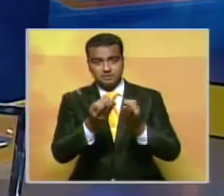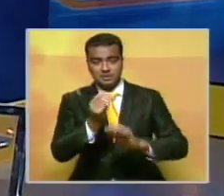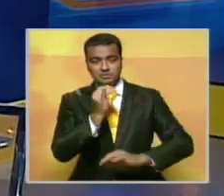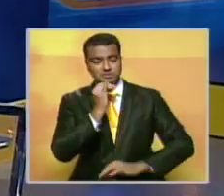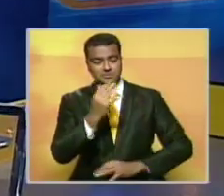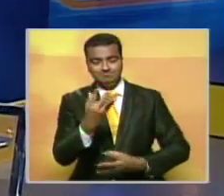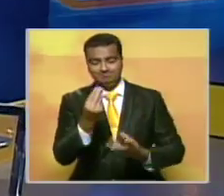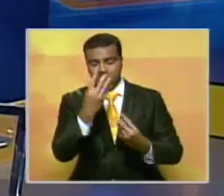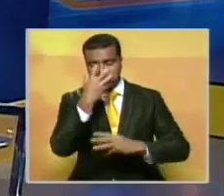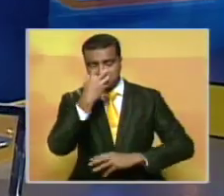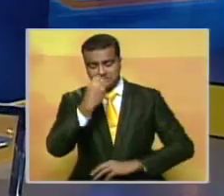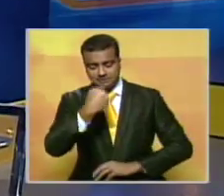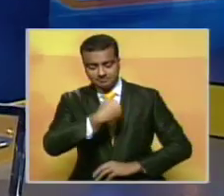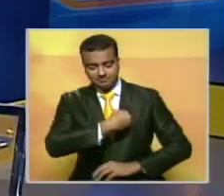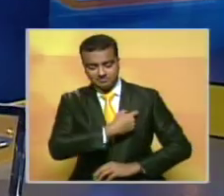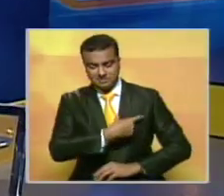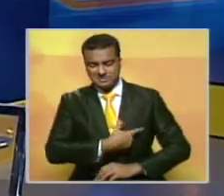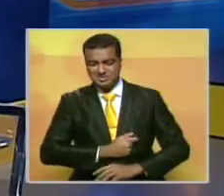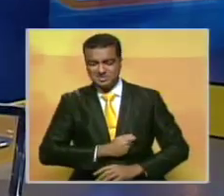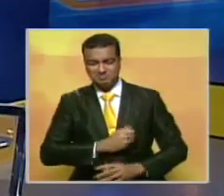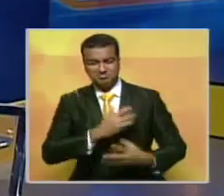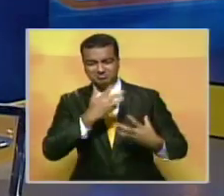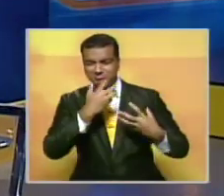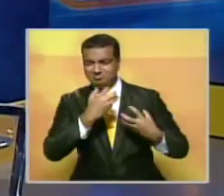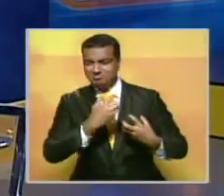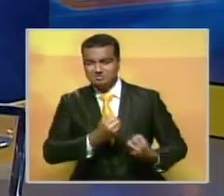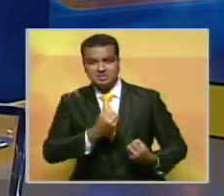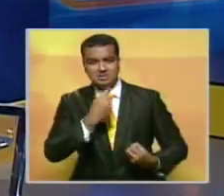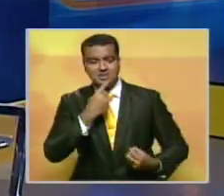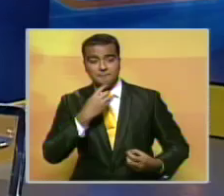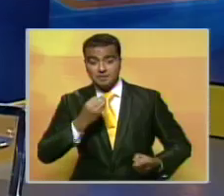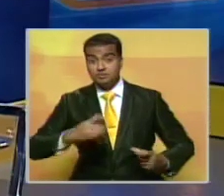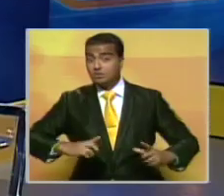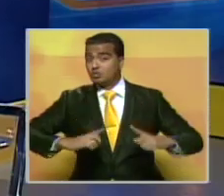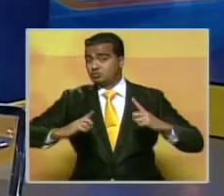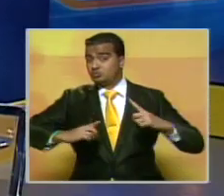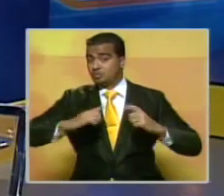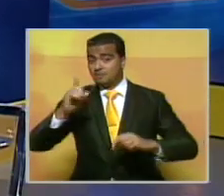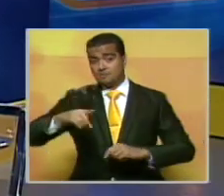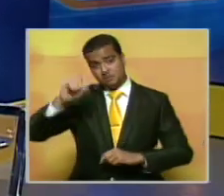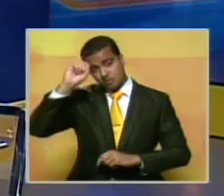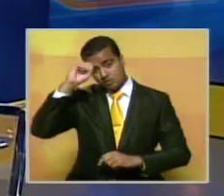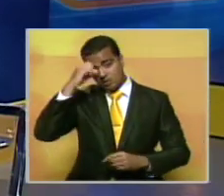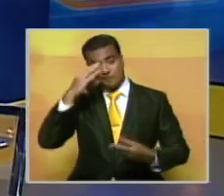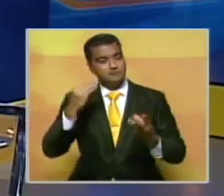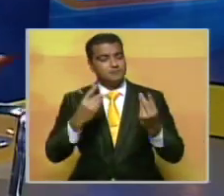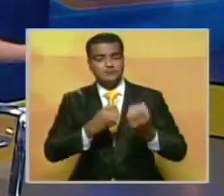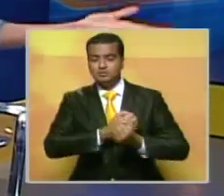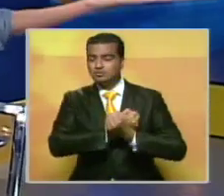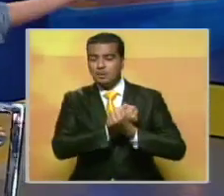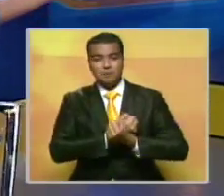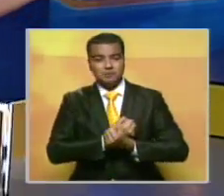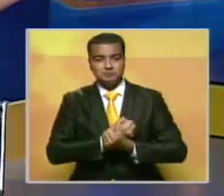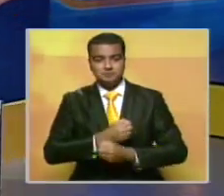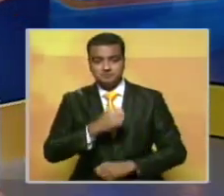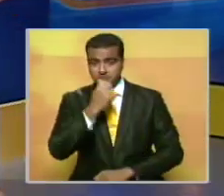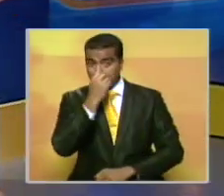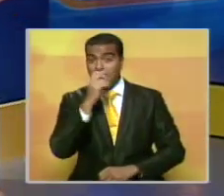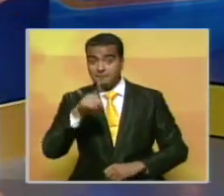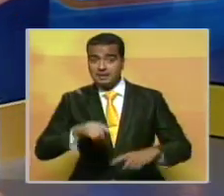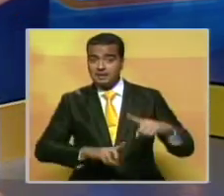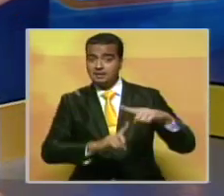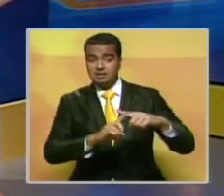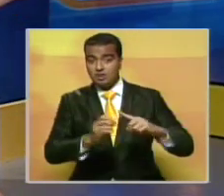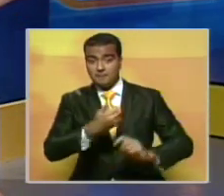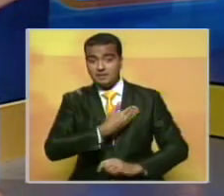lamentable noticia que nos llena de muchísima tristeza, pero a su vez nos llena de orgullo. Yo lo recuerdo con muchísimo cariño. Además, el tío más querido